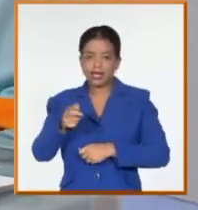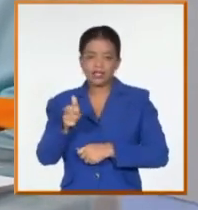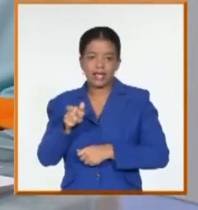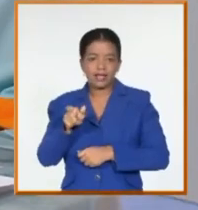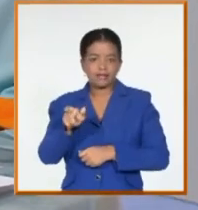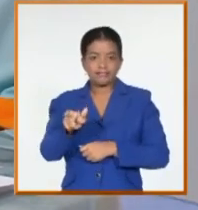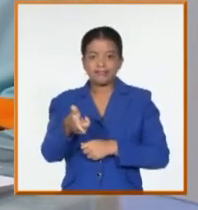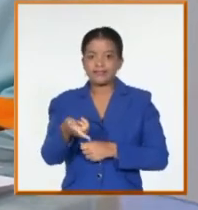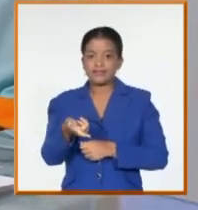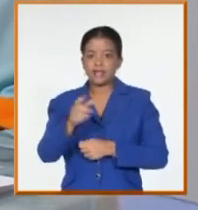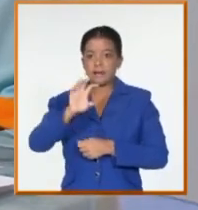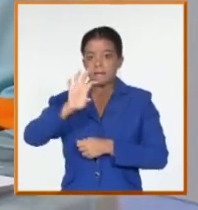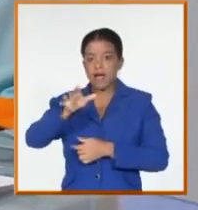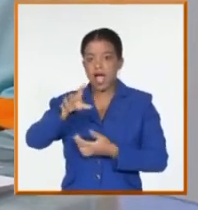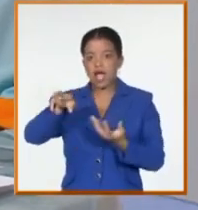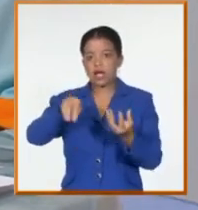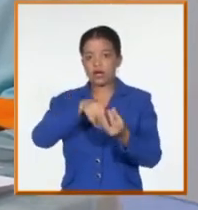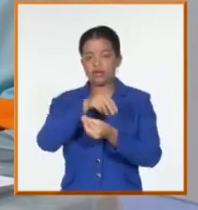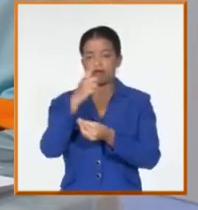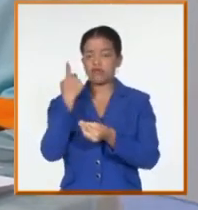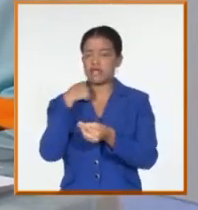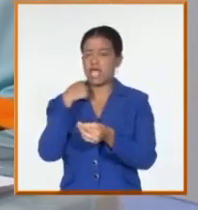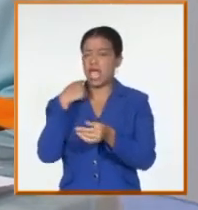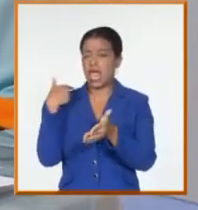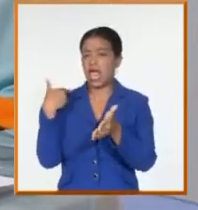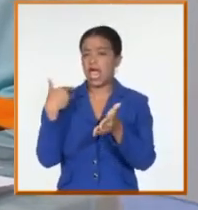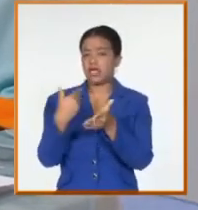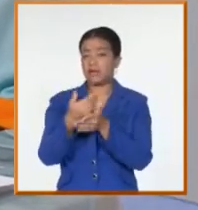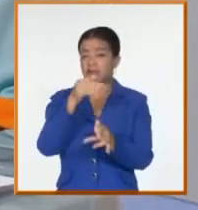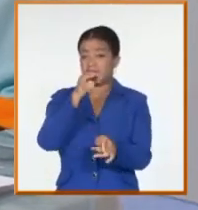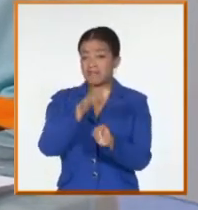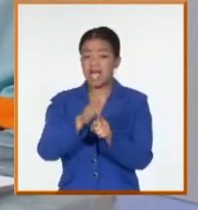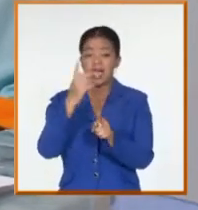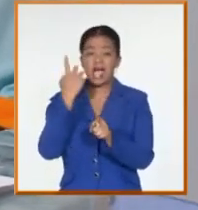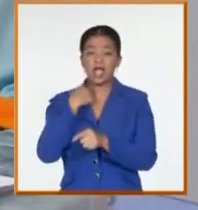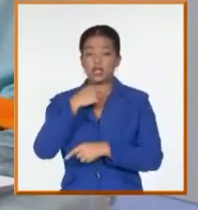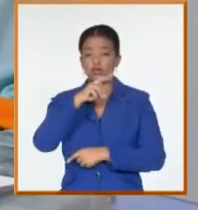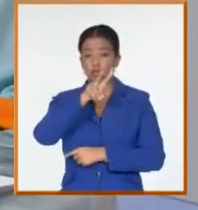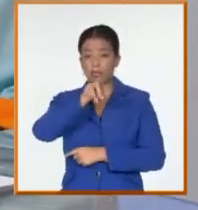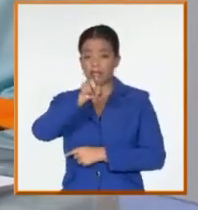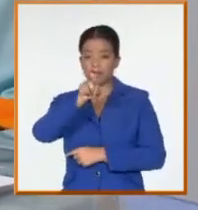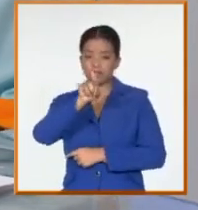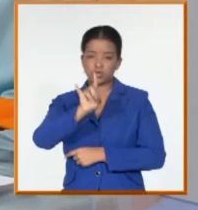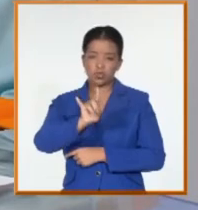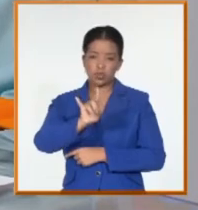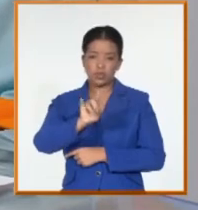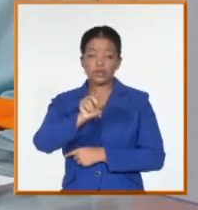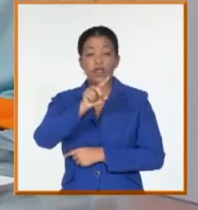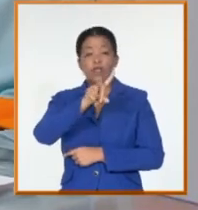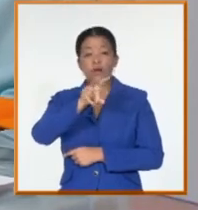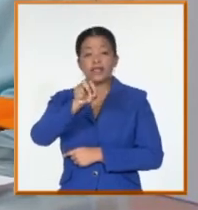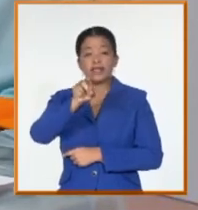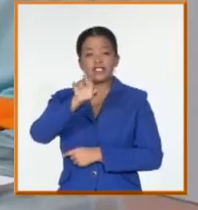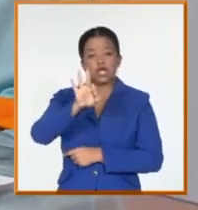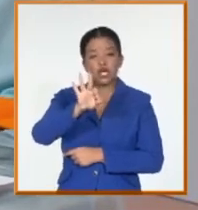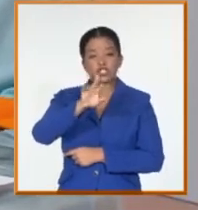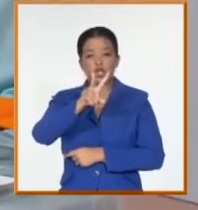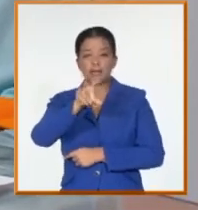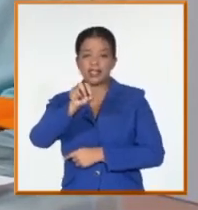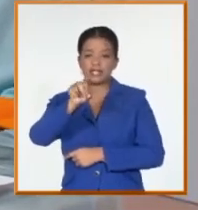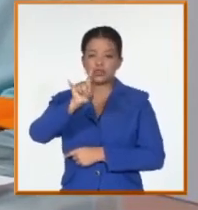llevamos trabajando en esto alrededor del 2018-2019 y dando paso a partir